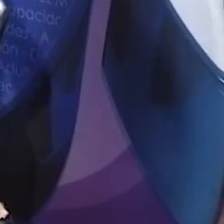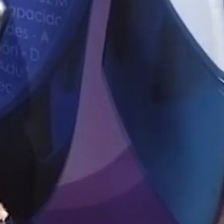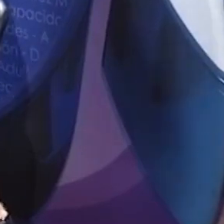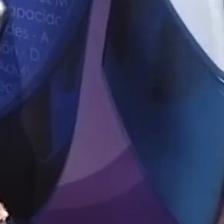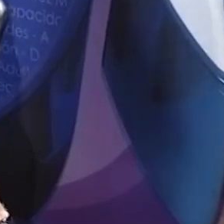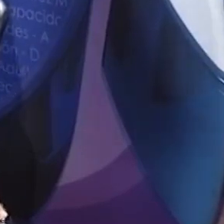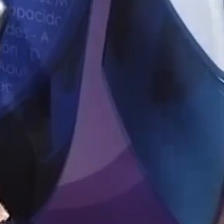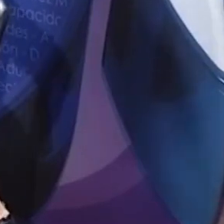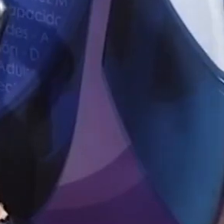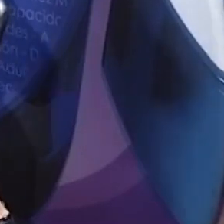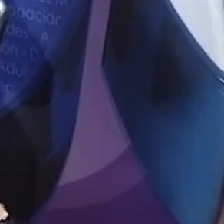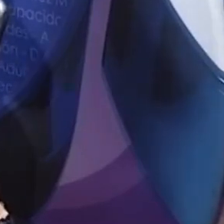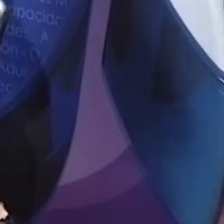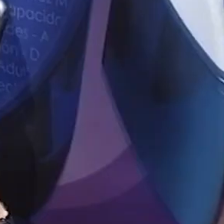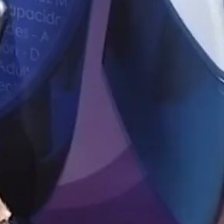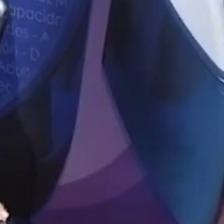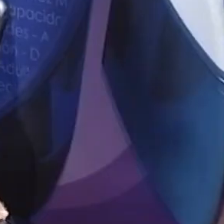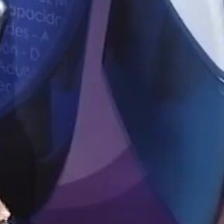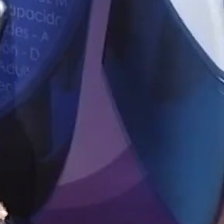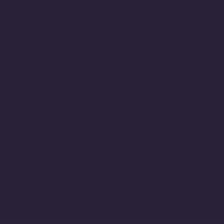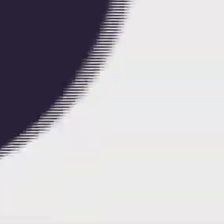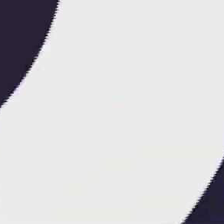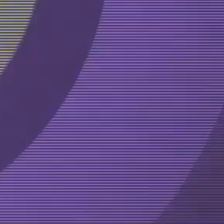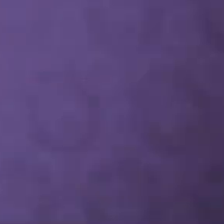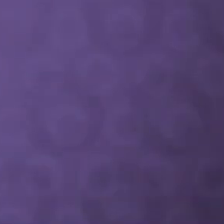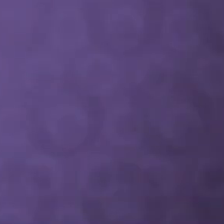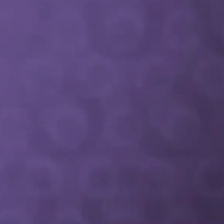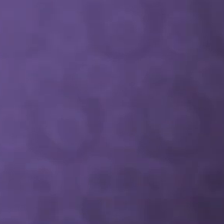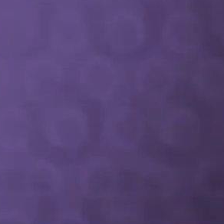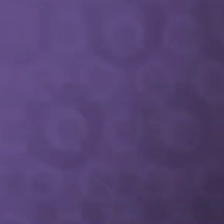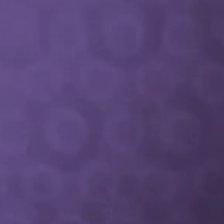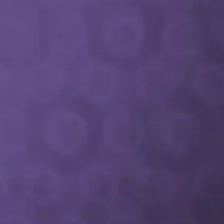aporten a su vida y de los que ustedes son partícipes.